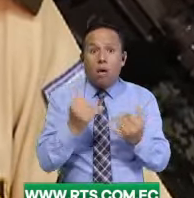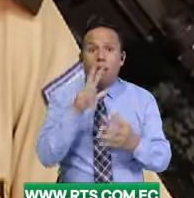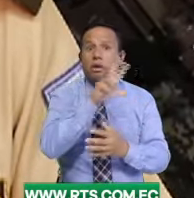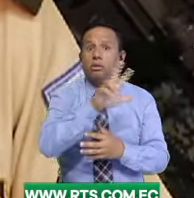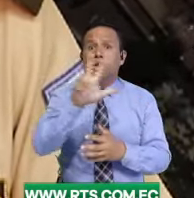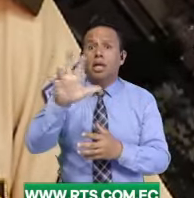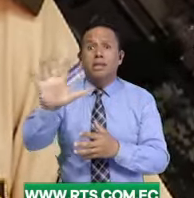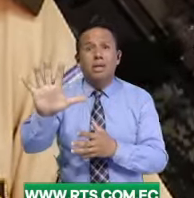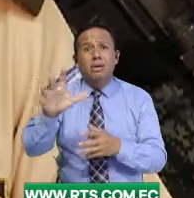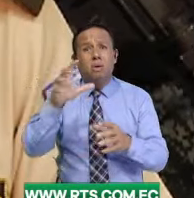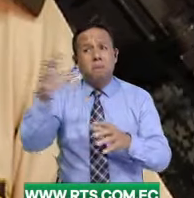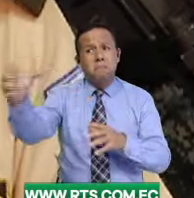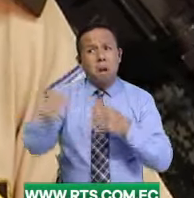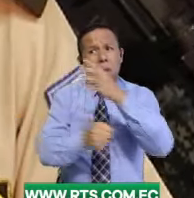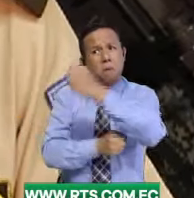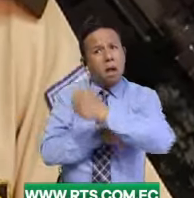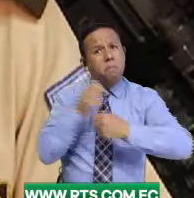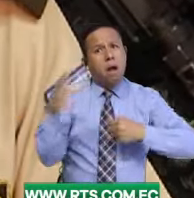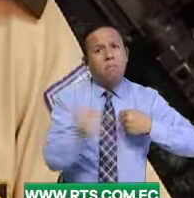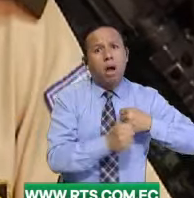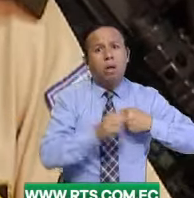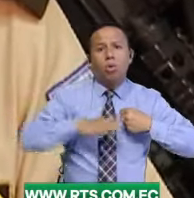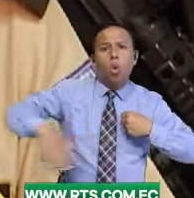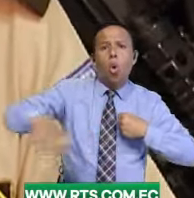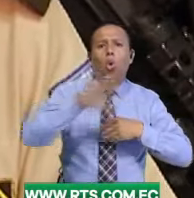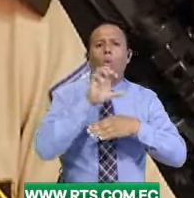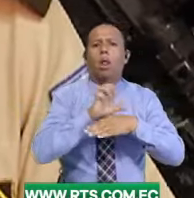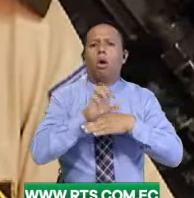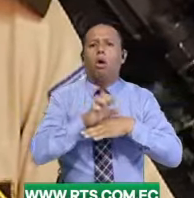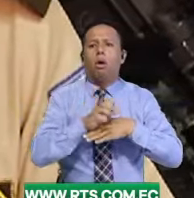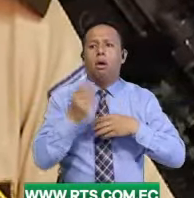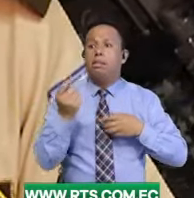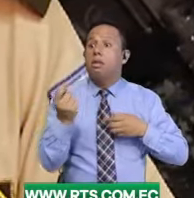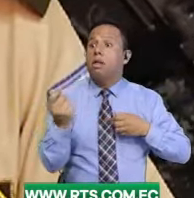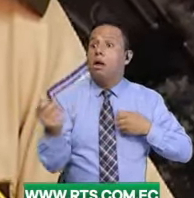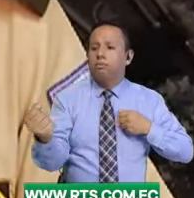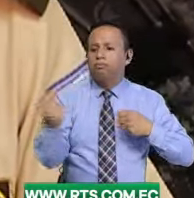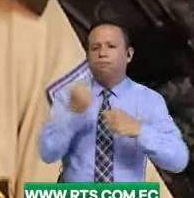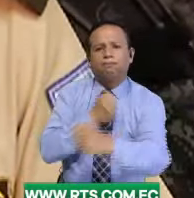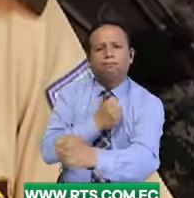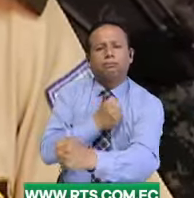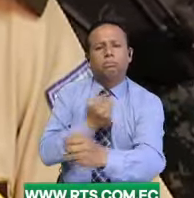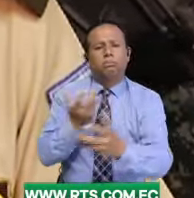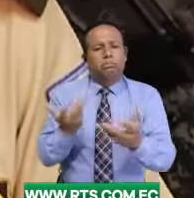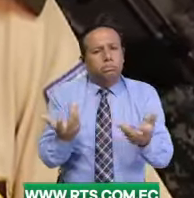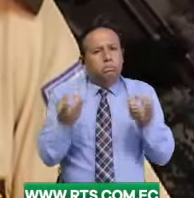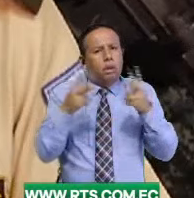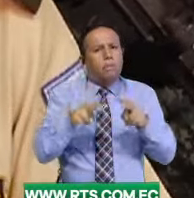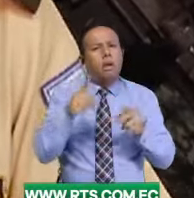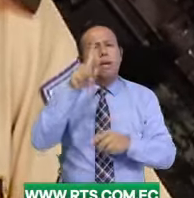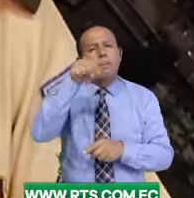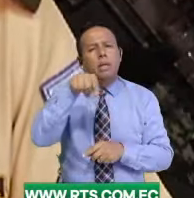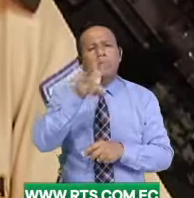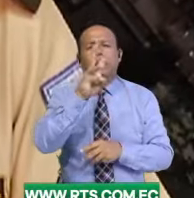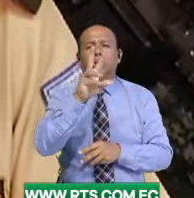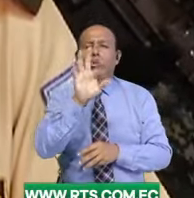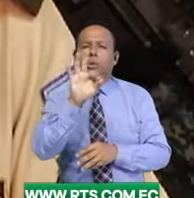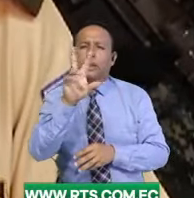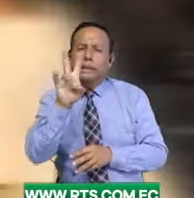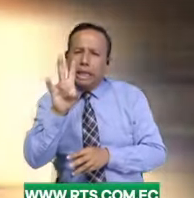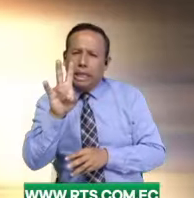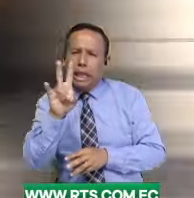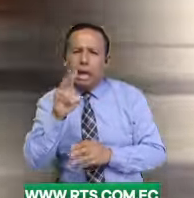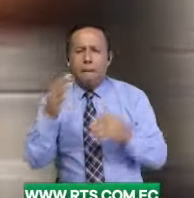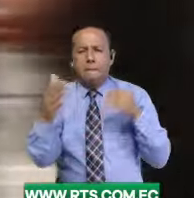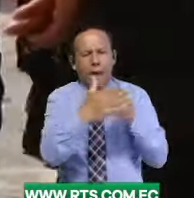secuestros que han sido reportados a nivel nacional y paralelamente 1.697 extorsiones a nivel